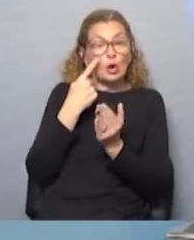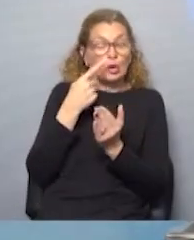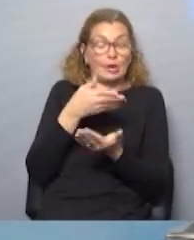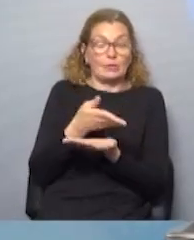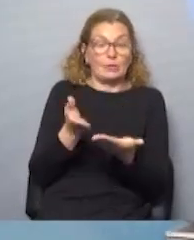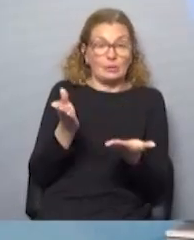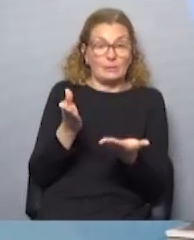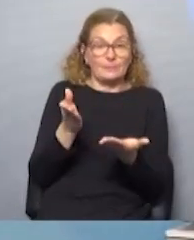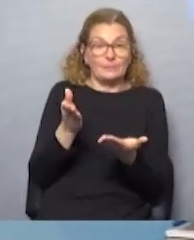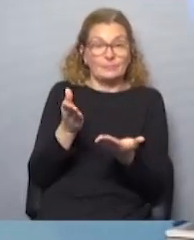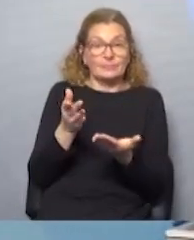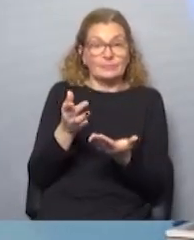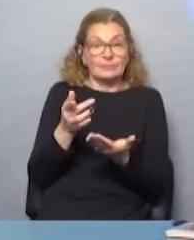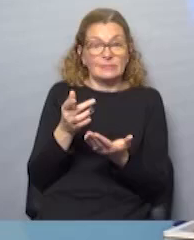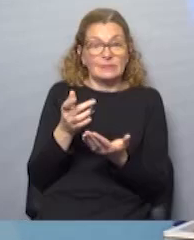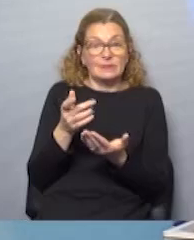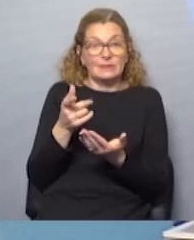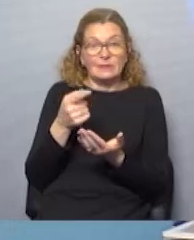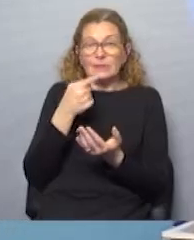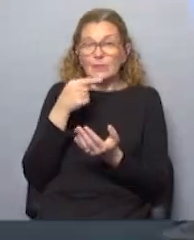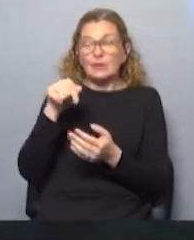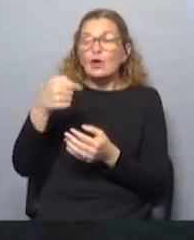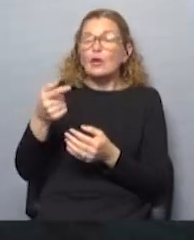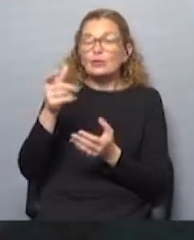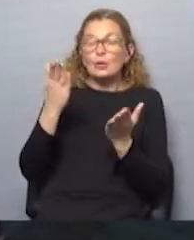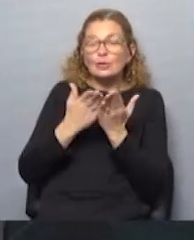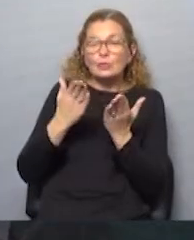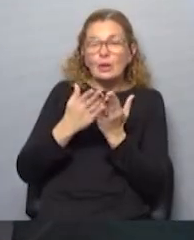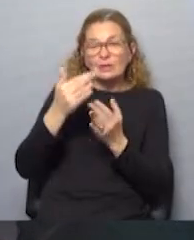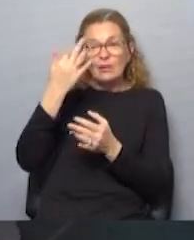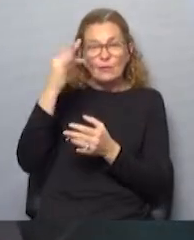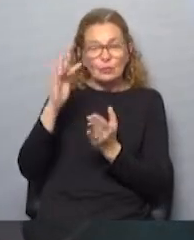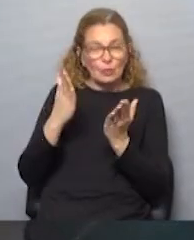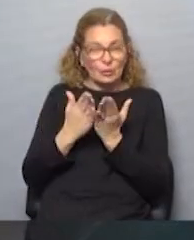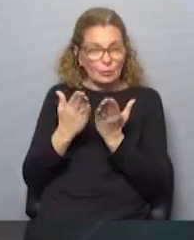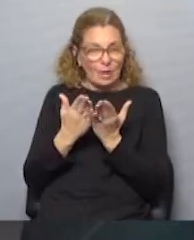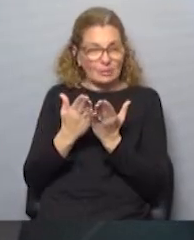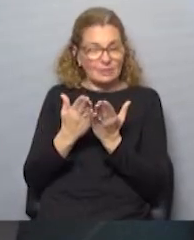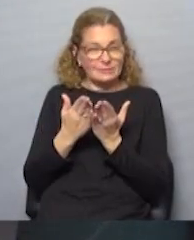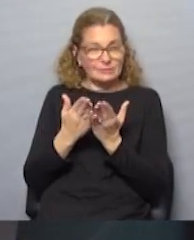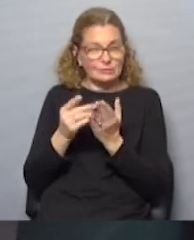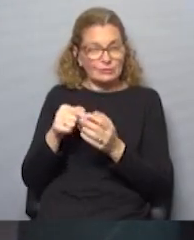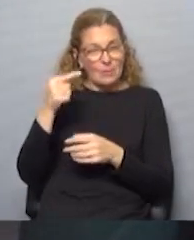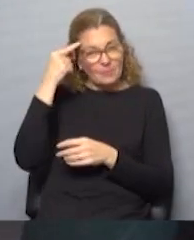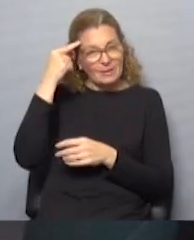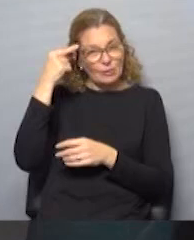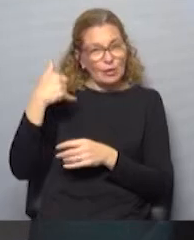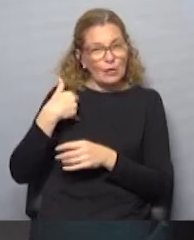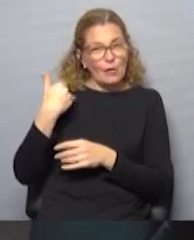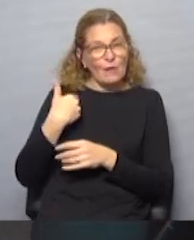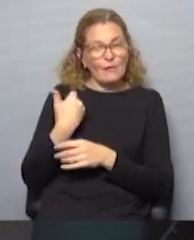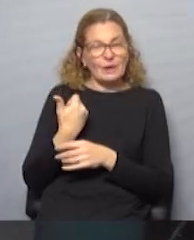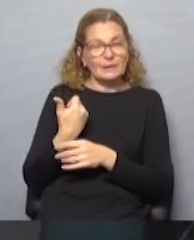lo que implica que le estamos diciendo a los estudiantes o futuros estudiantes y yo creo que los jóvenes son